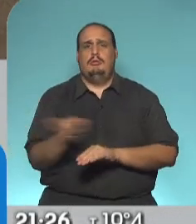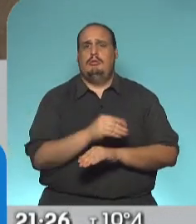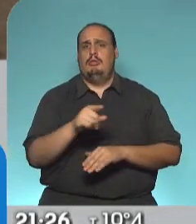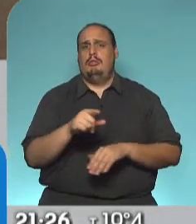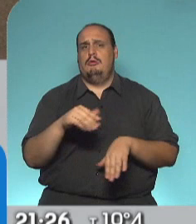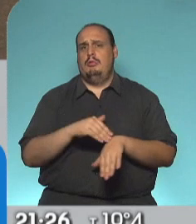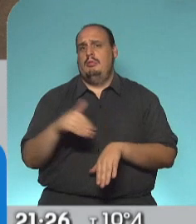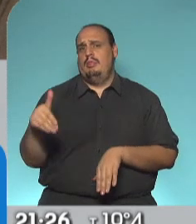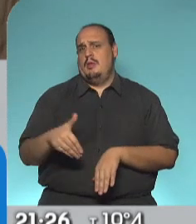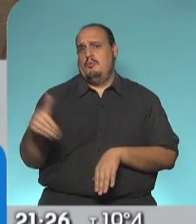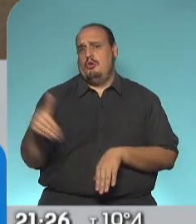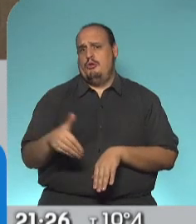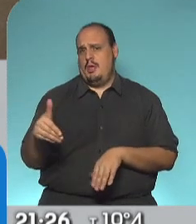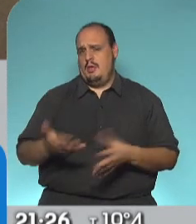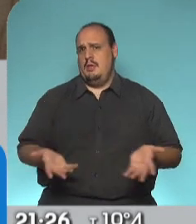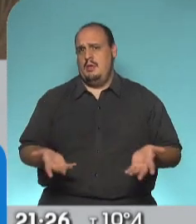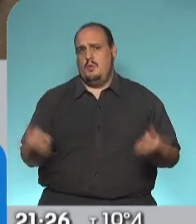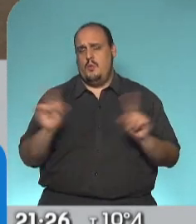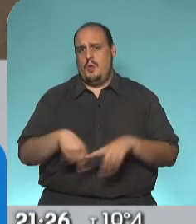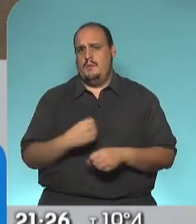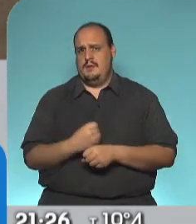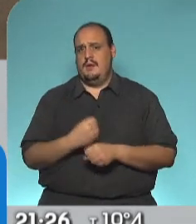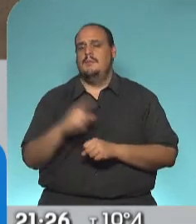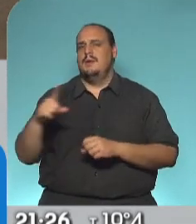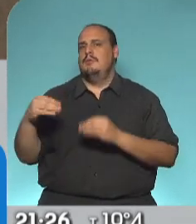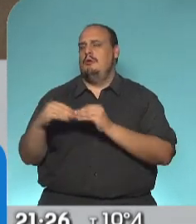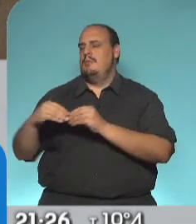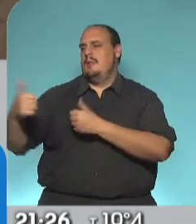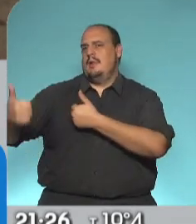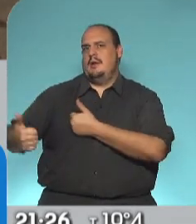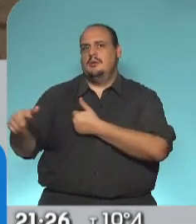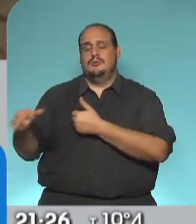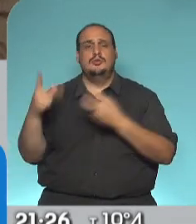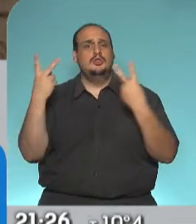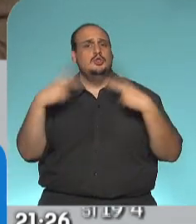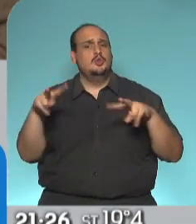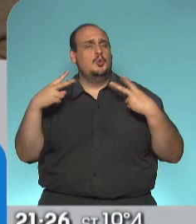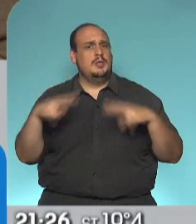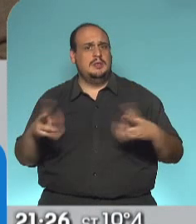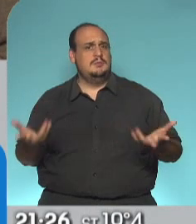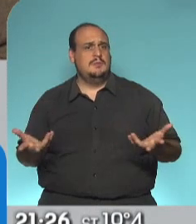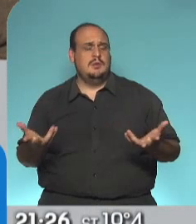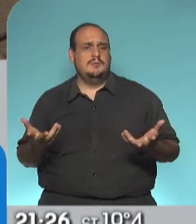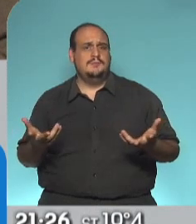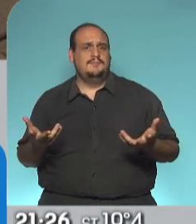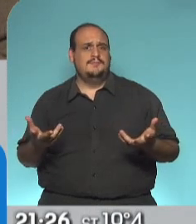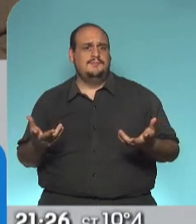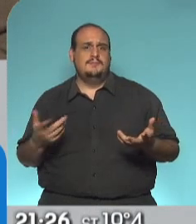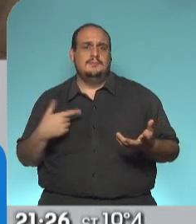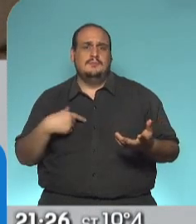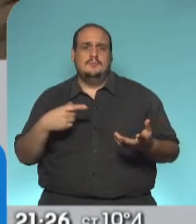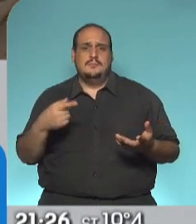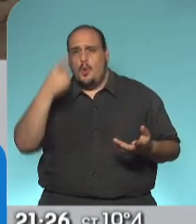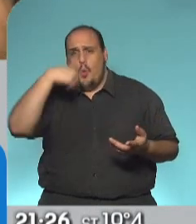hablábamos antes empezar la nota con tus compañeros que están haciendo el móvil acá fuera del aire no es el turismo inevitablemente va a ser el sector que más tarde en